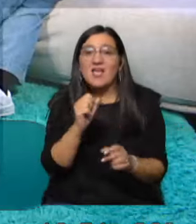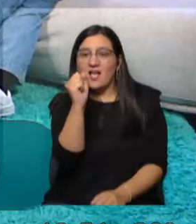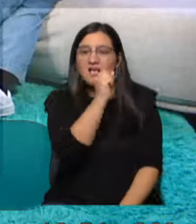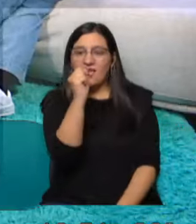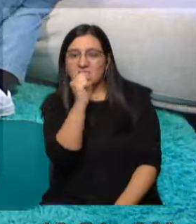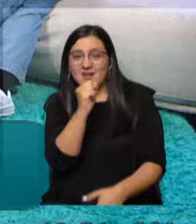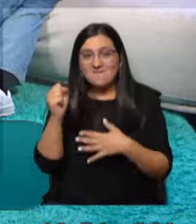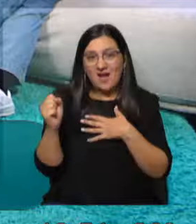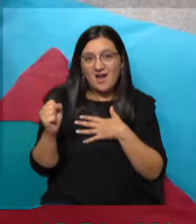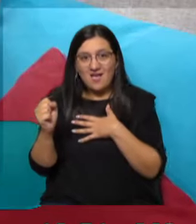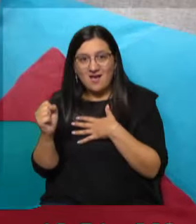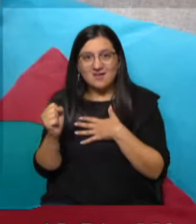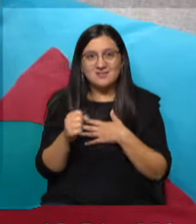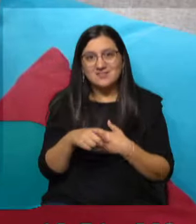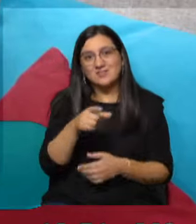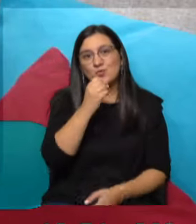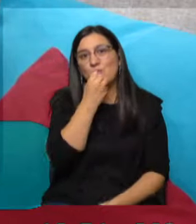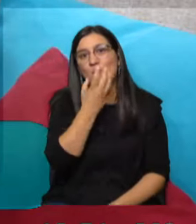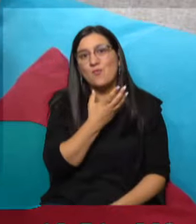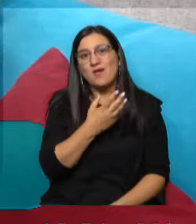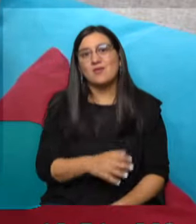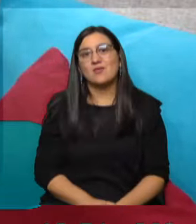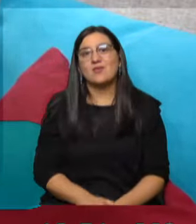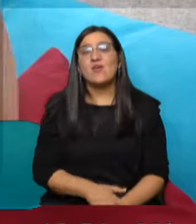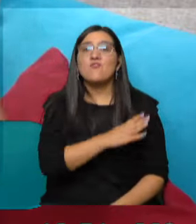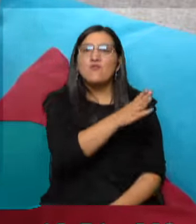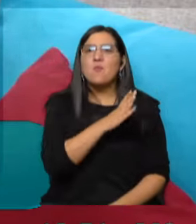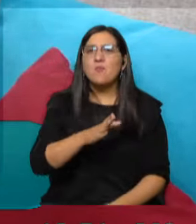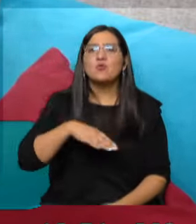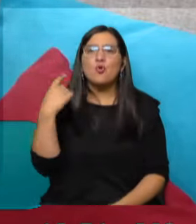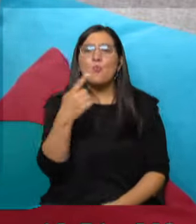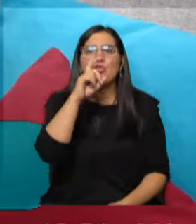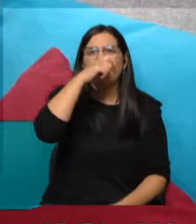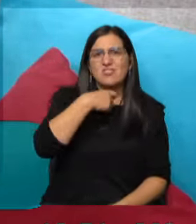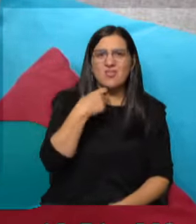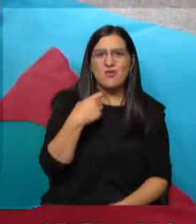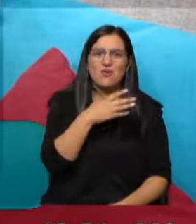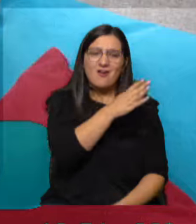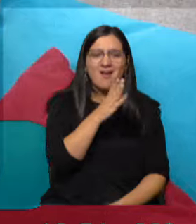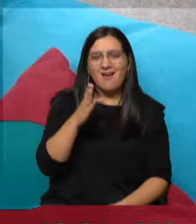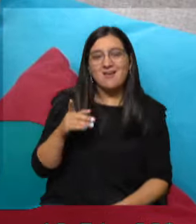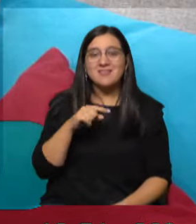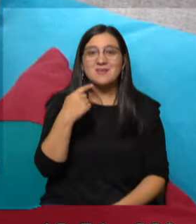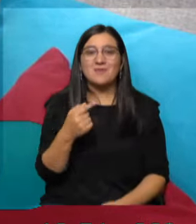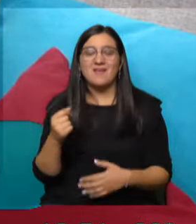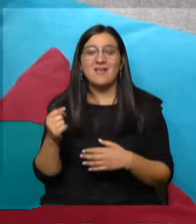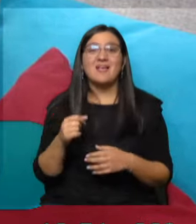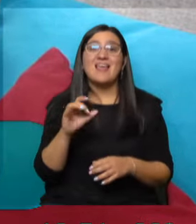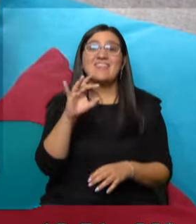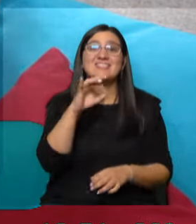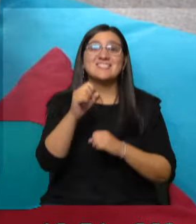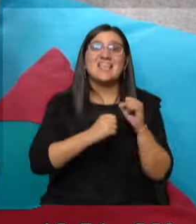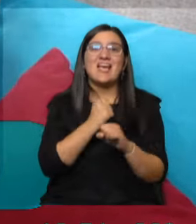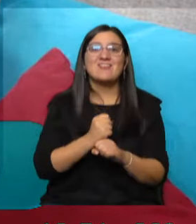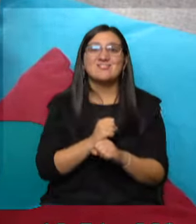que bailar también. Estuvo bueno, fuimos por todo Montevideo haciendo, y bueno, después lo agarraban tipo las quinceañeras y